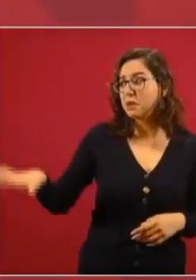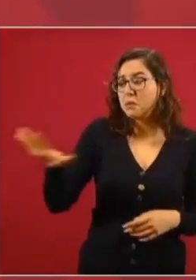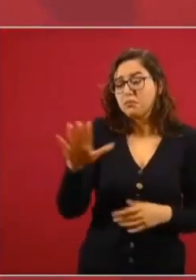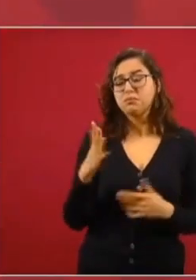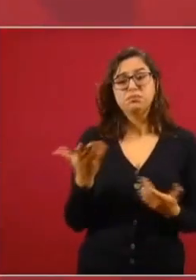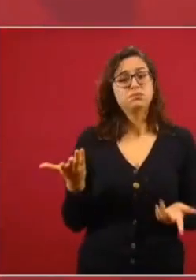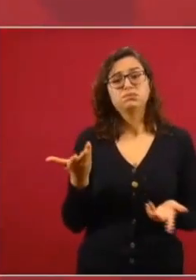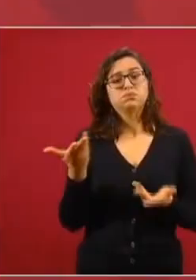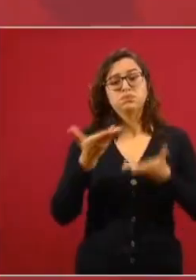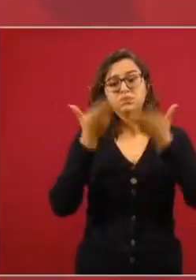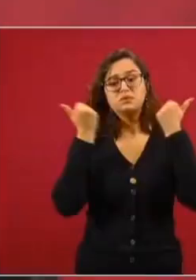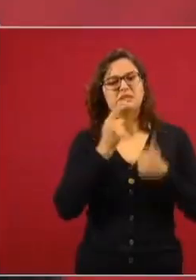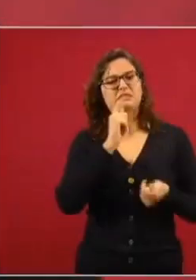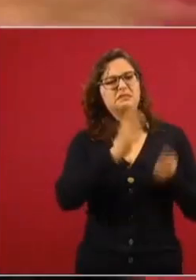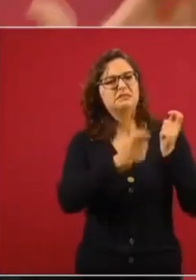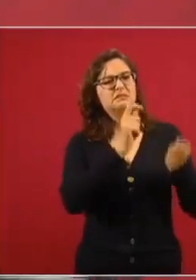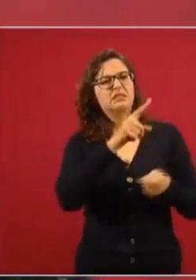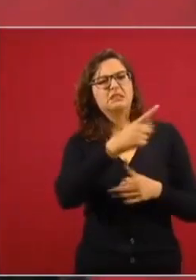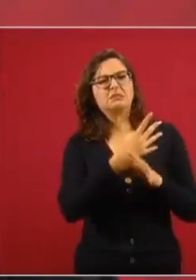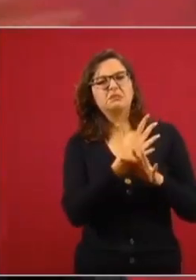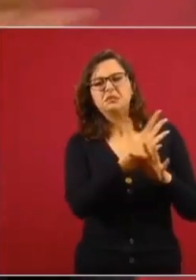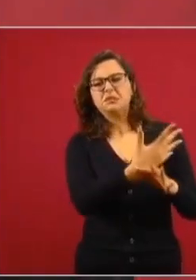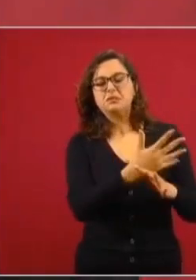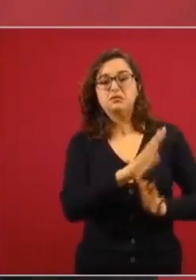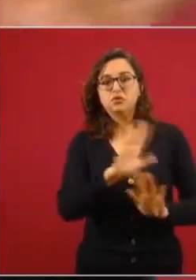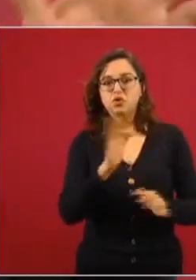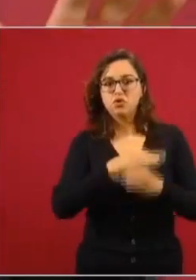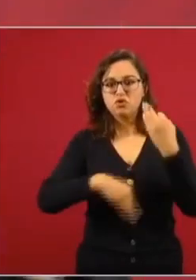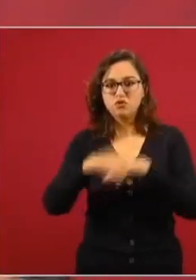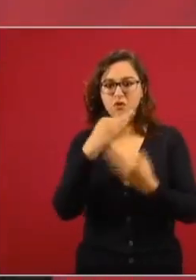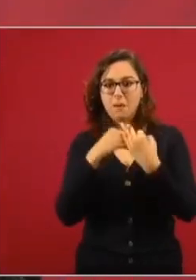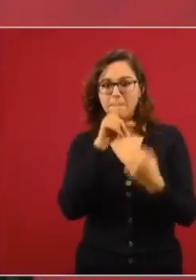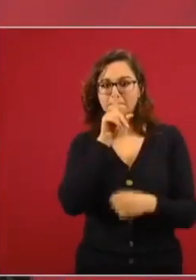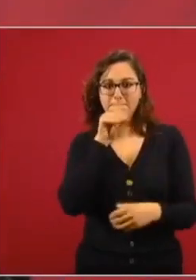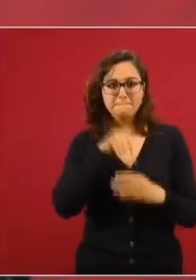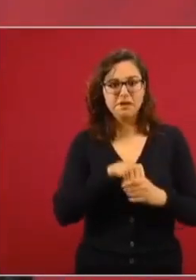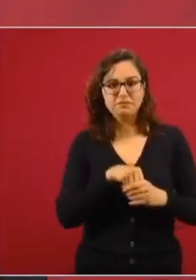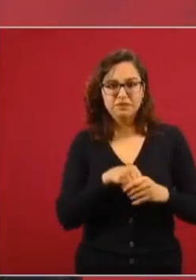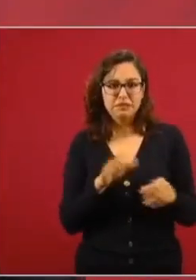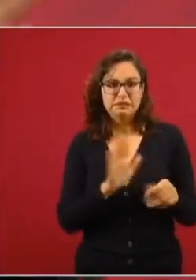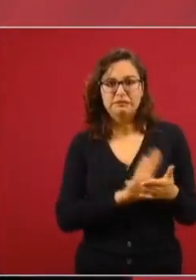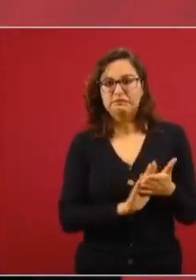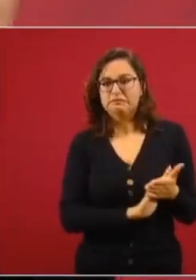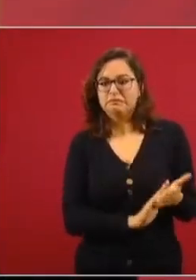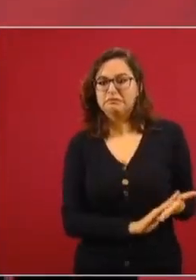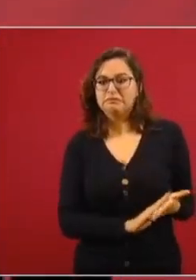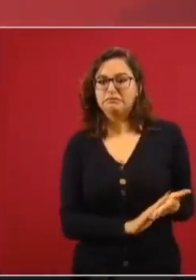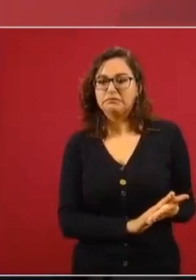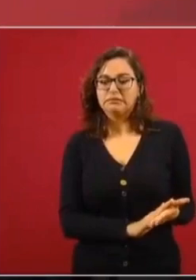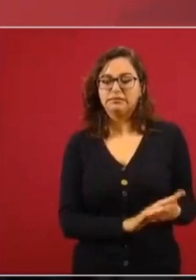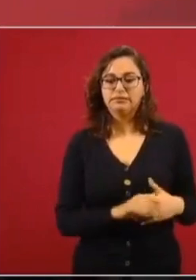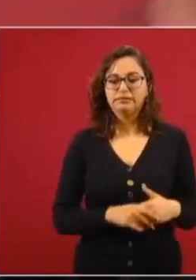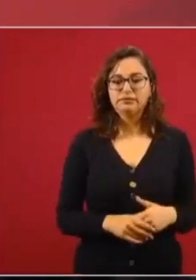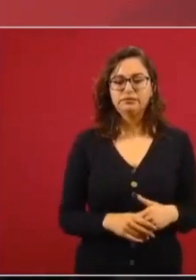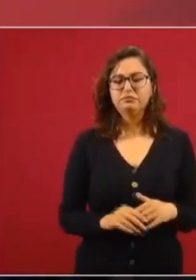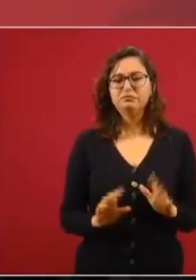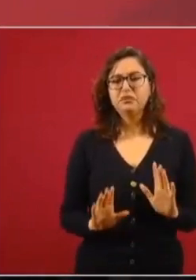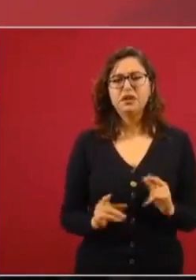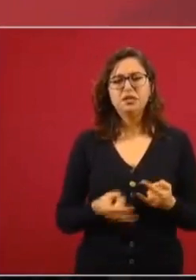discursos, porque todo se ocultó. Se quedó nada más en la